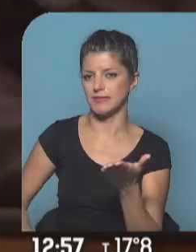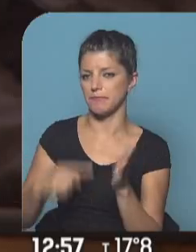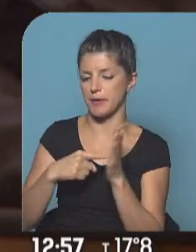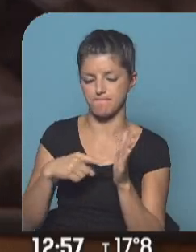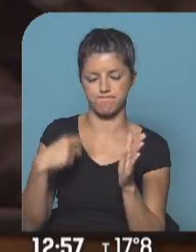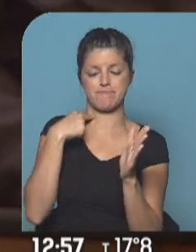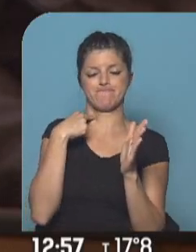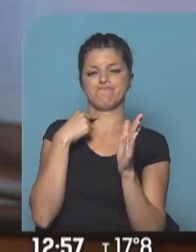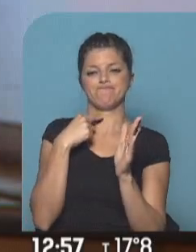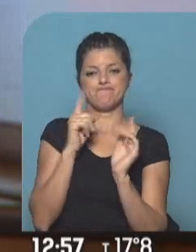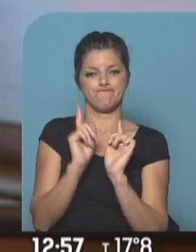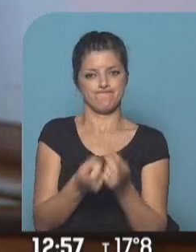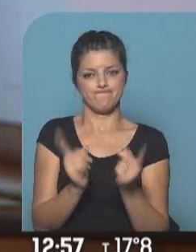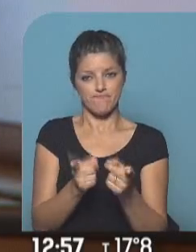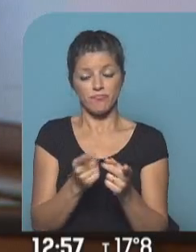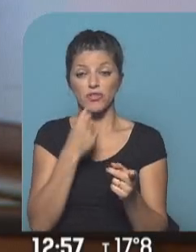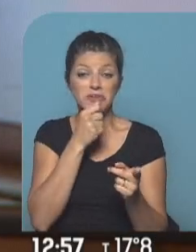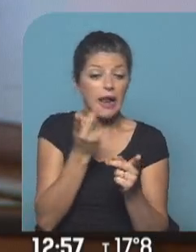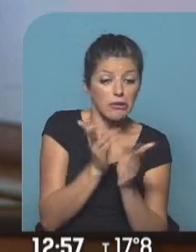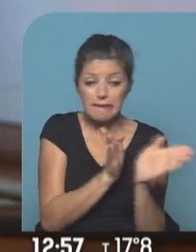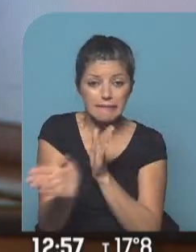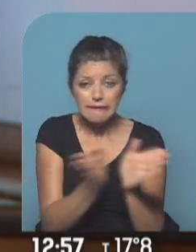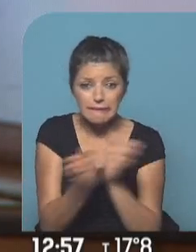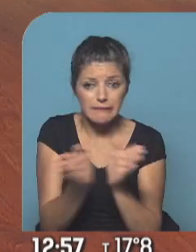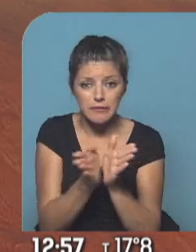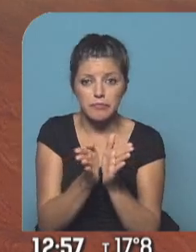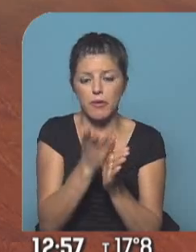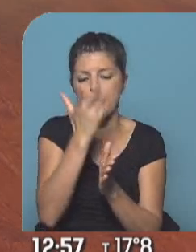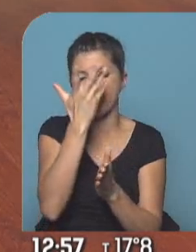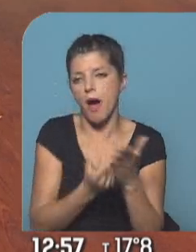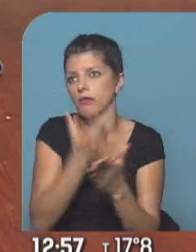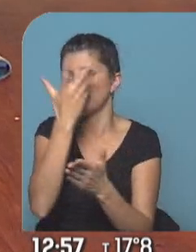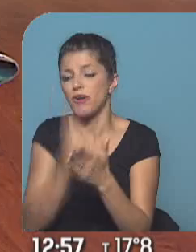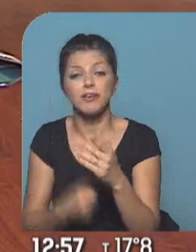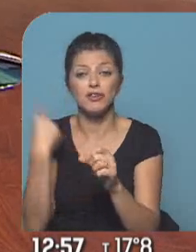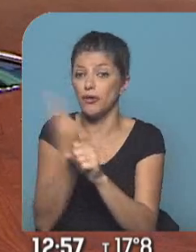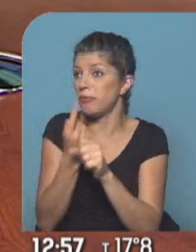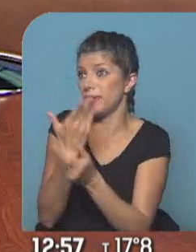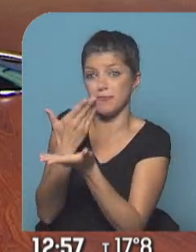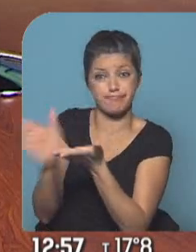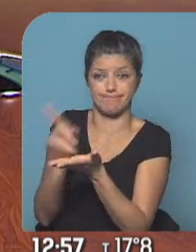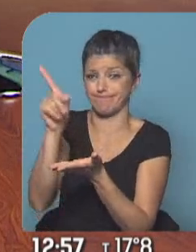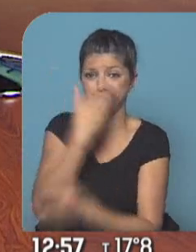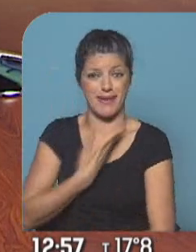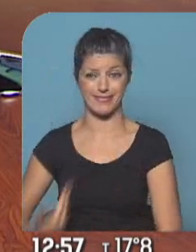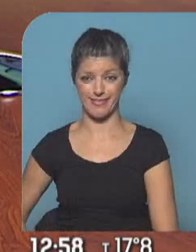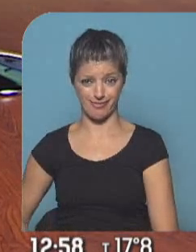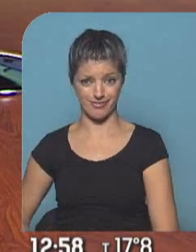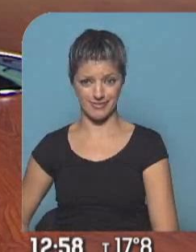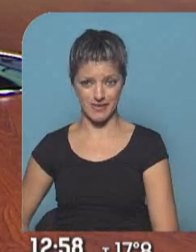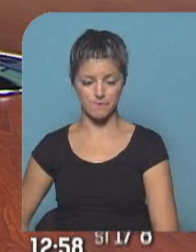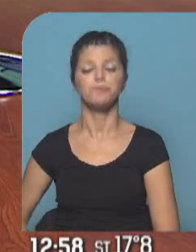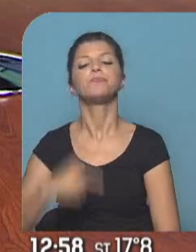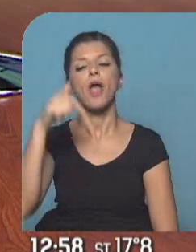apostando a una y a otra y ninguna logró el objetivo, que era terminar con el gobierno de Maduro. Entonces ahora estamos de nuevo ante